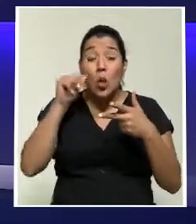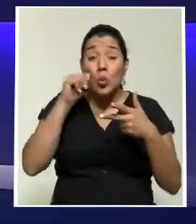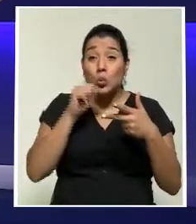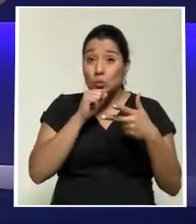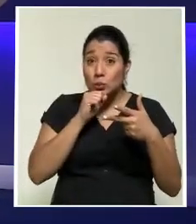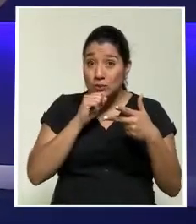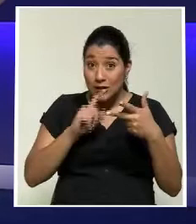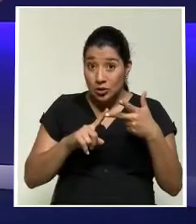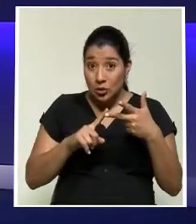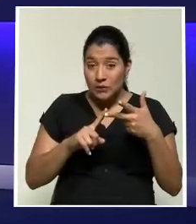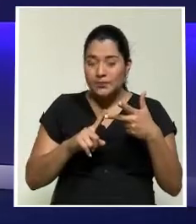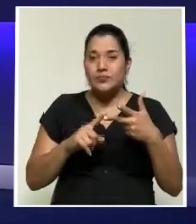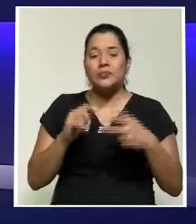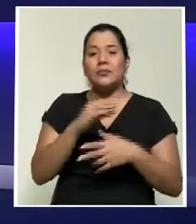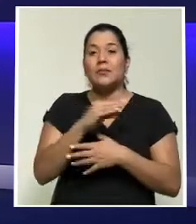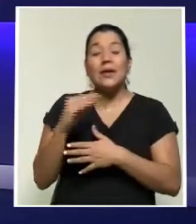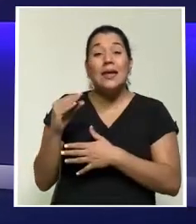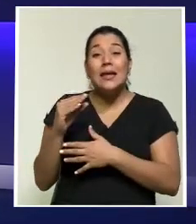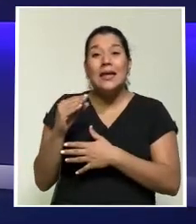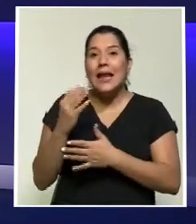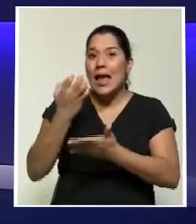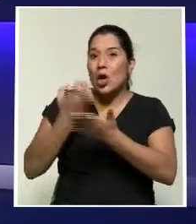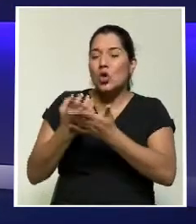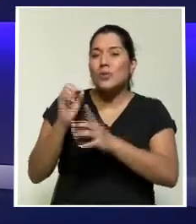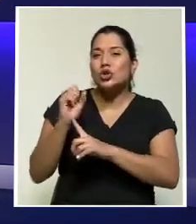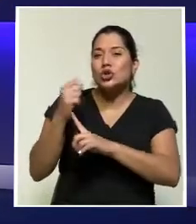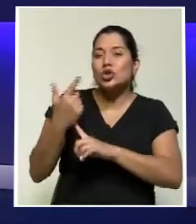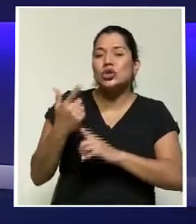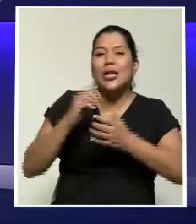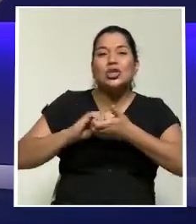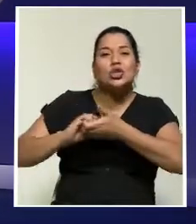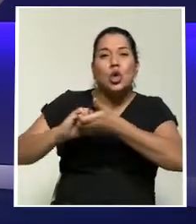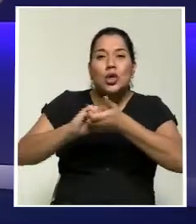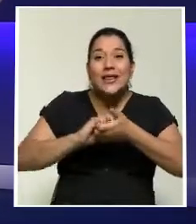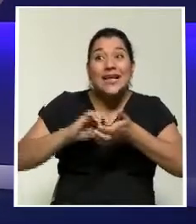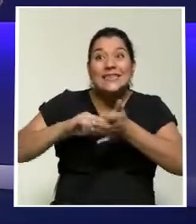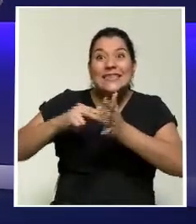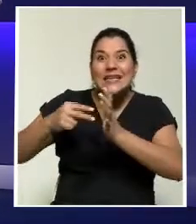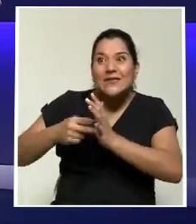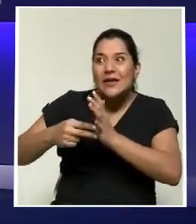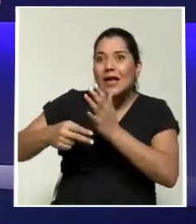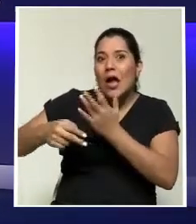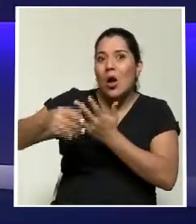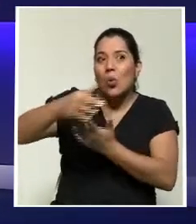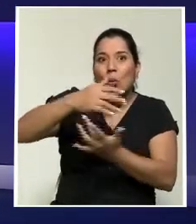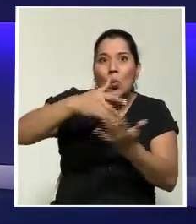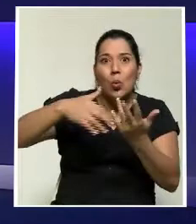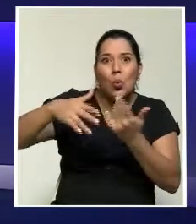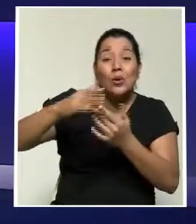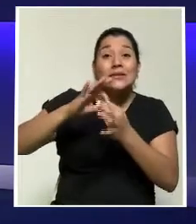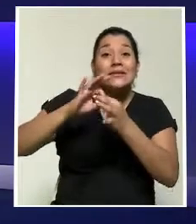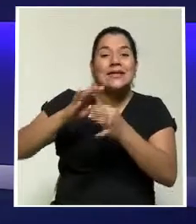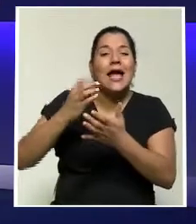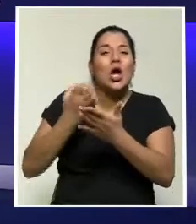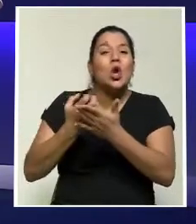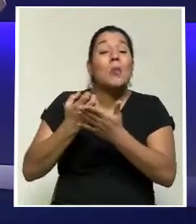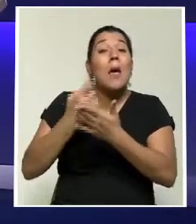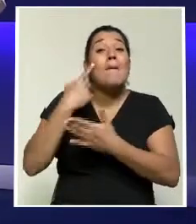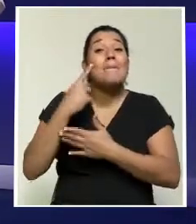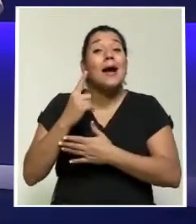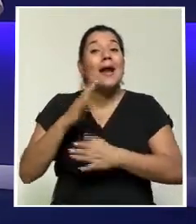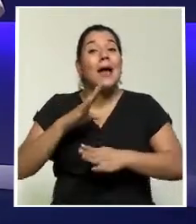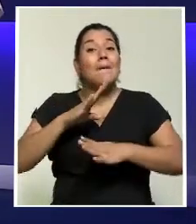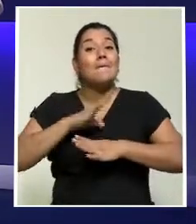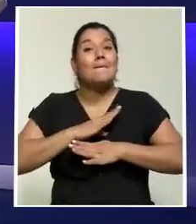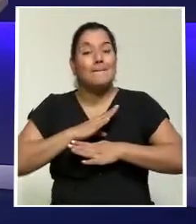mayores. Y la economía social solidaria es todas estas relaciones que tenemos económicas que buscan el bienestar común, el bienestar de todas